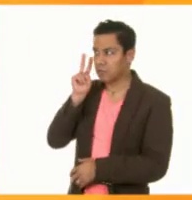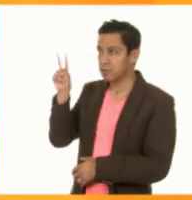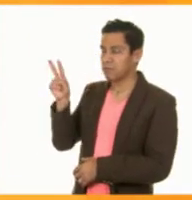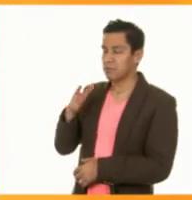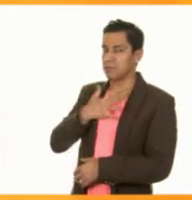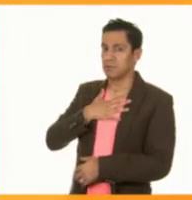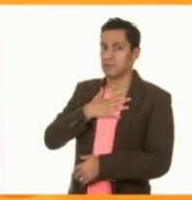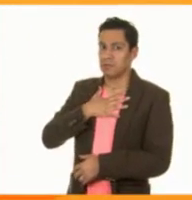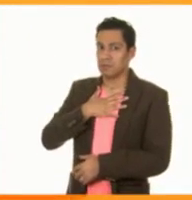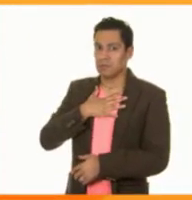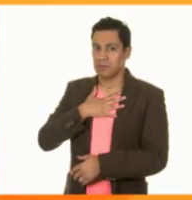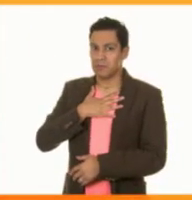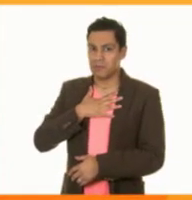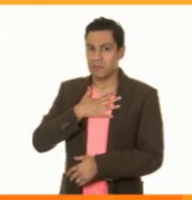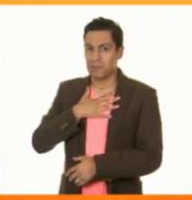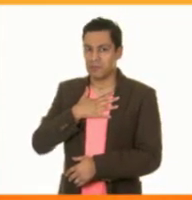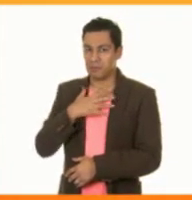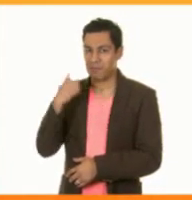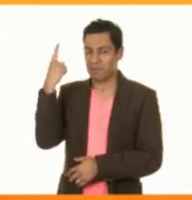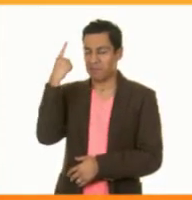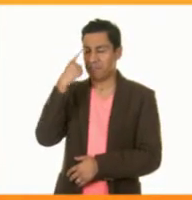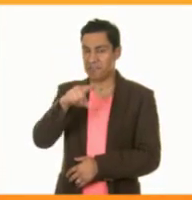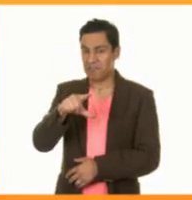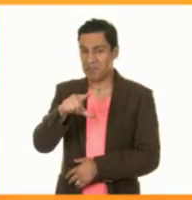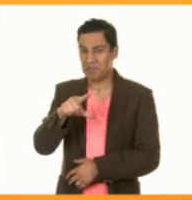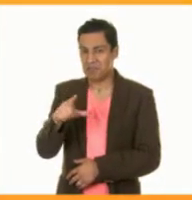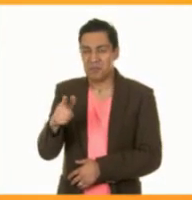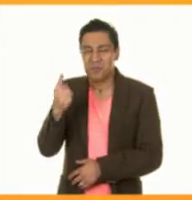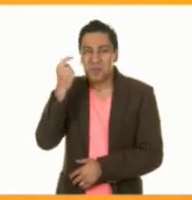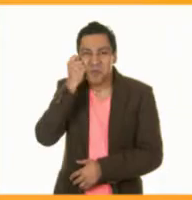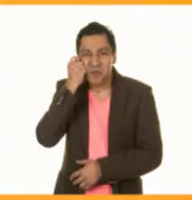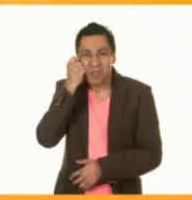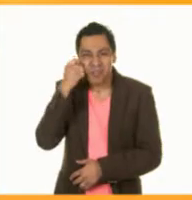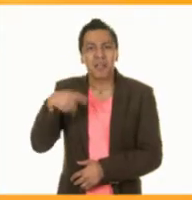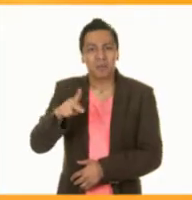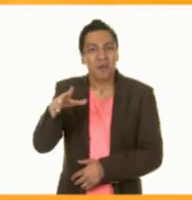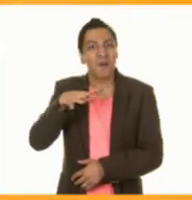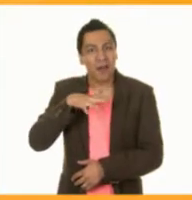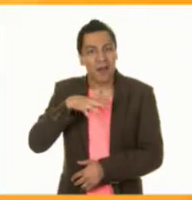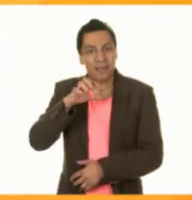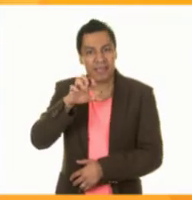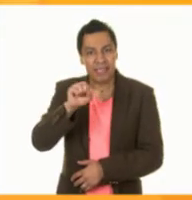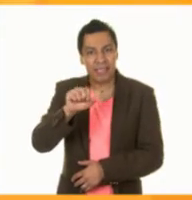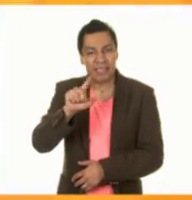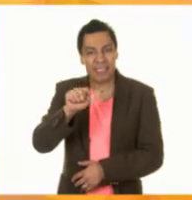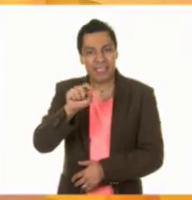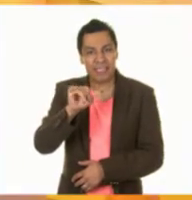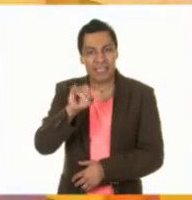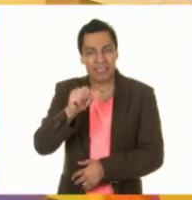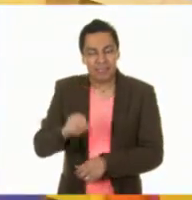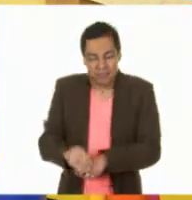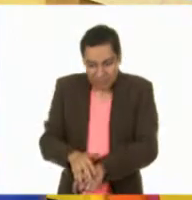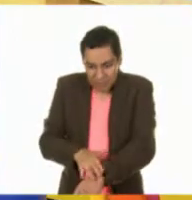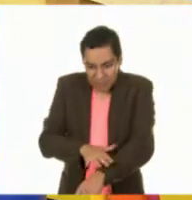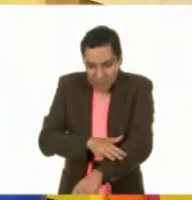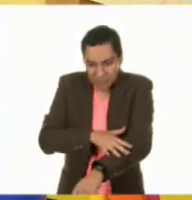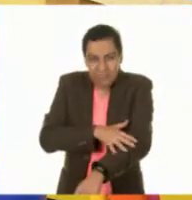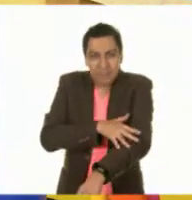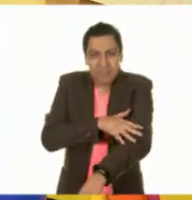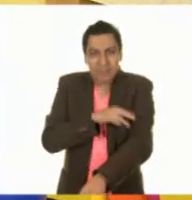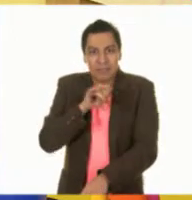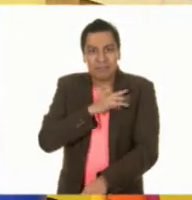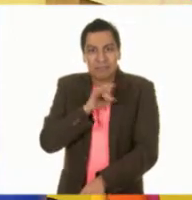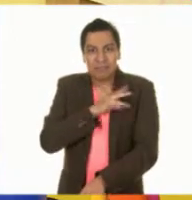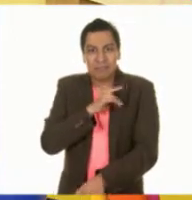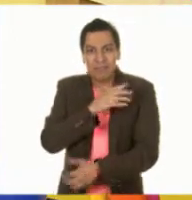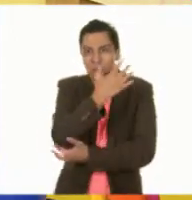lo estético es bello? Sí. ¡Ay, me puso la piel chinita! Se me figura que pertenece a